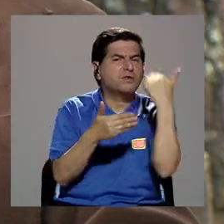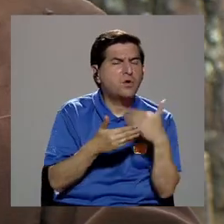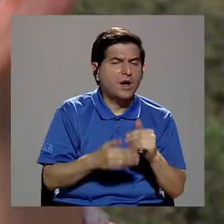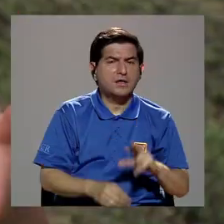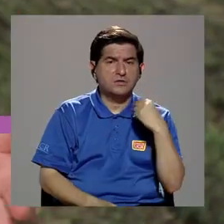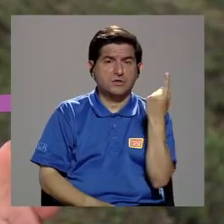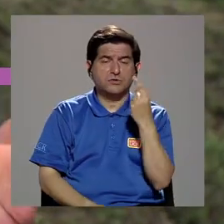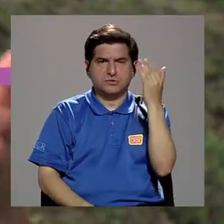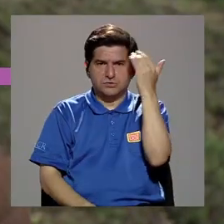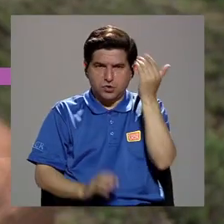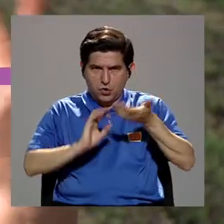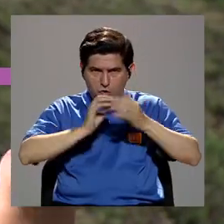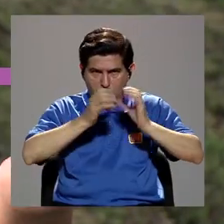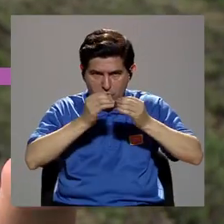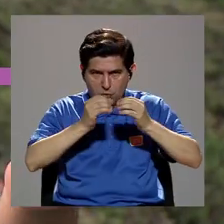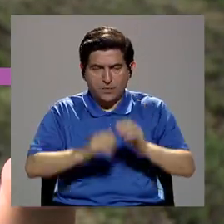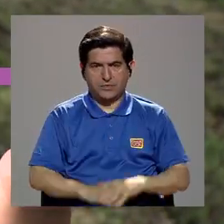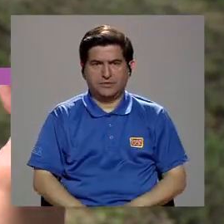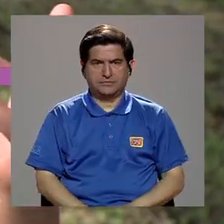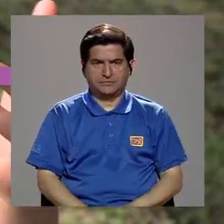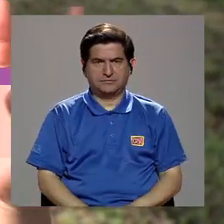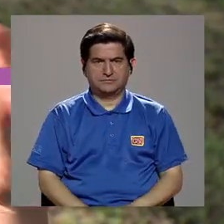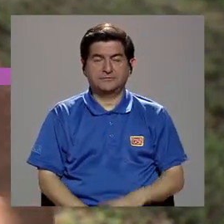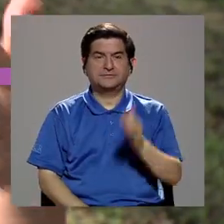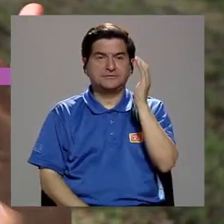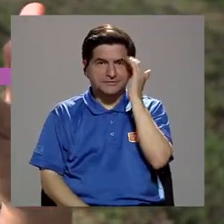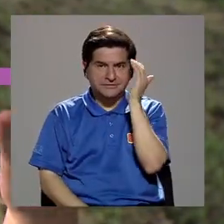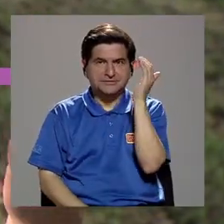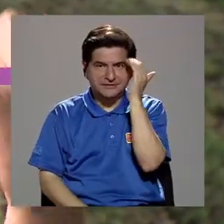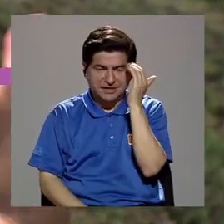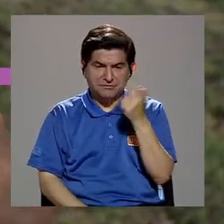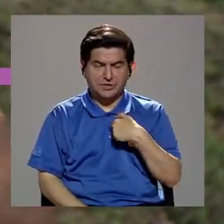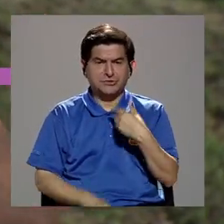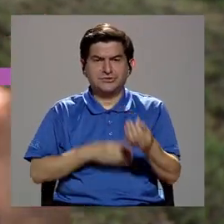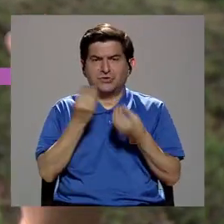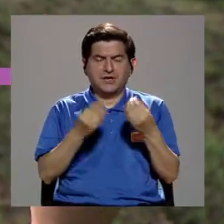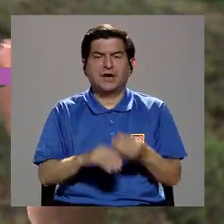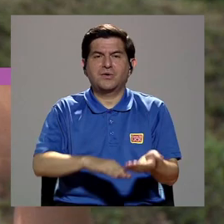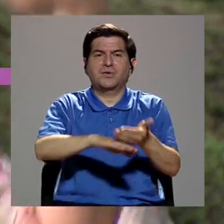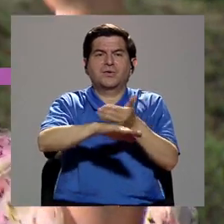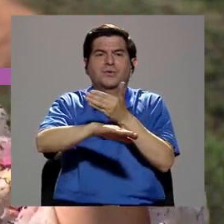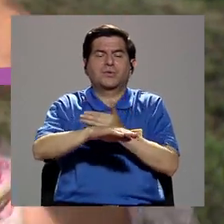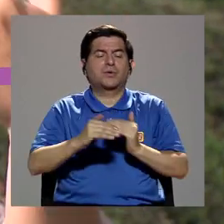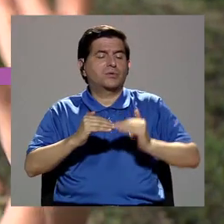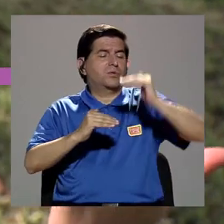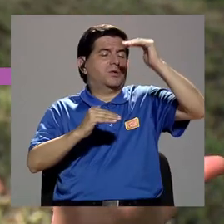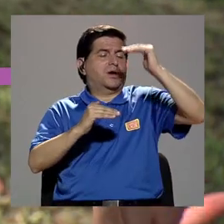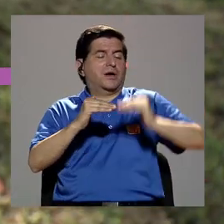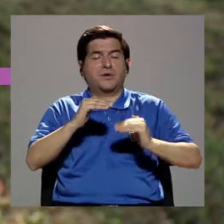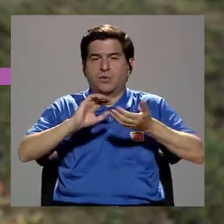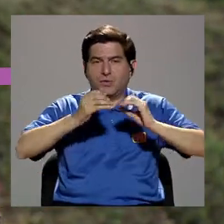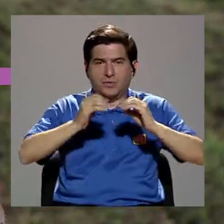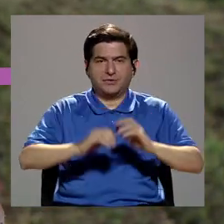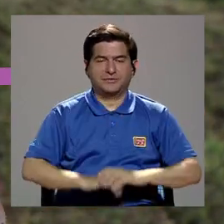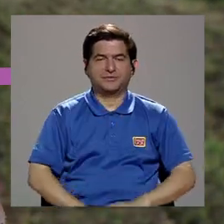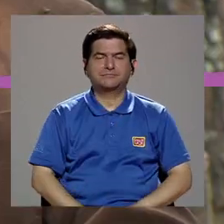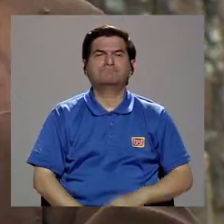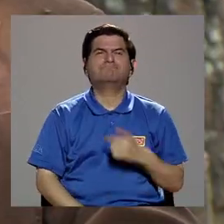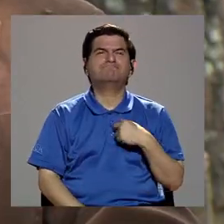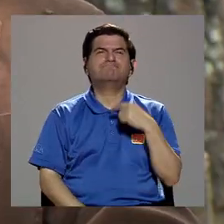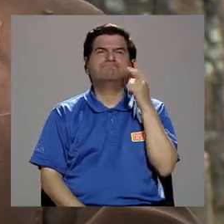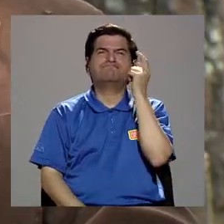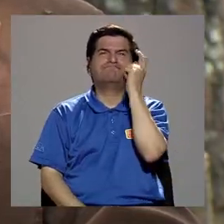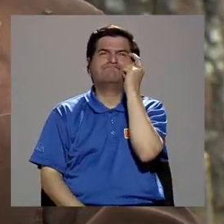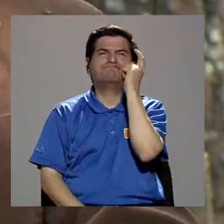decía antes, ¿verdad? No solo conocer ese número porque sí, sino saber qué puedo hacer para mejorarlo, ya sea bajar o subir el número. Claro.